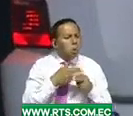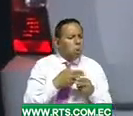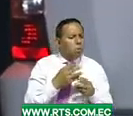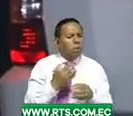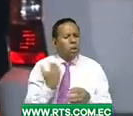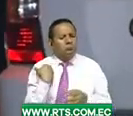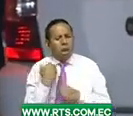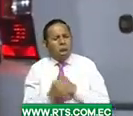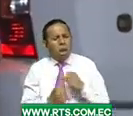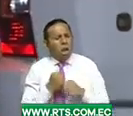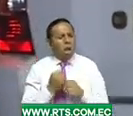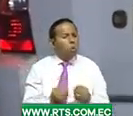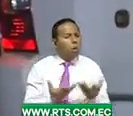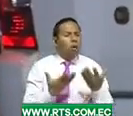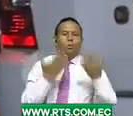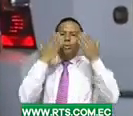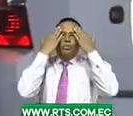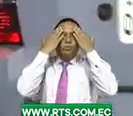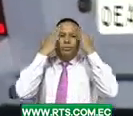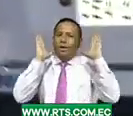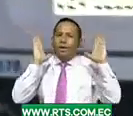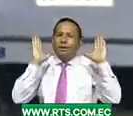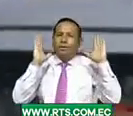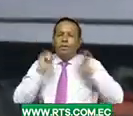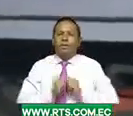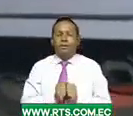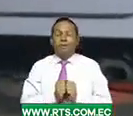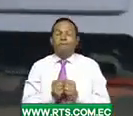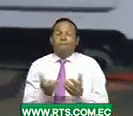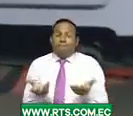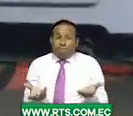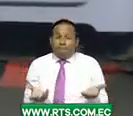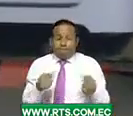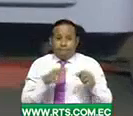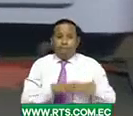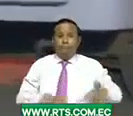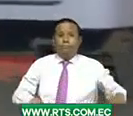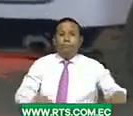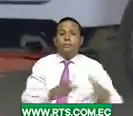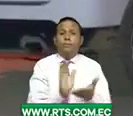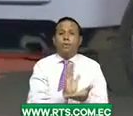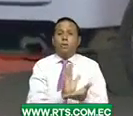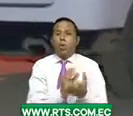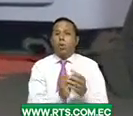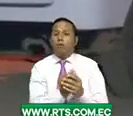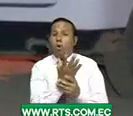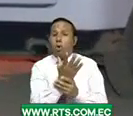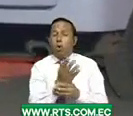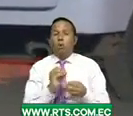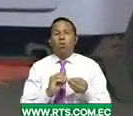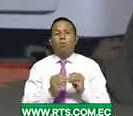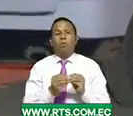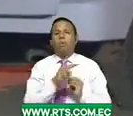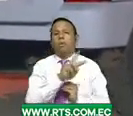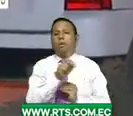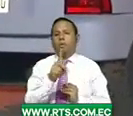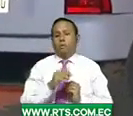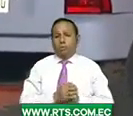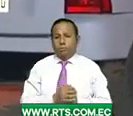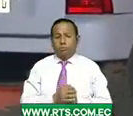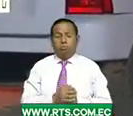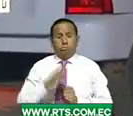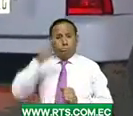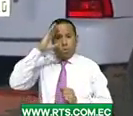como también el móvil de este crimen que se ha presentado en el bloque 21 de Flor de Bastión, pero lo que sí la policía trata de obtener